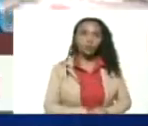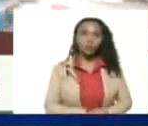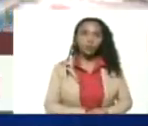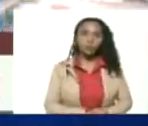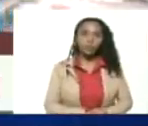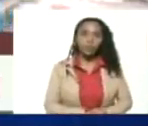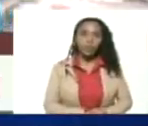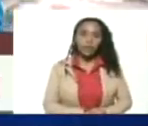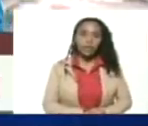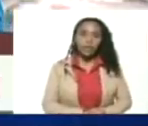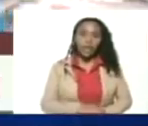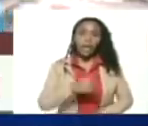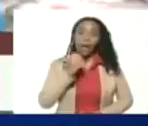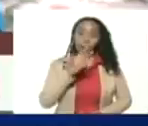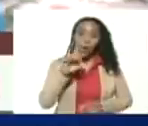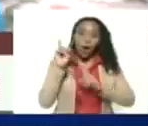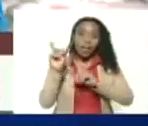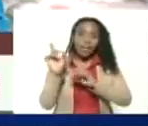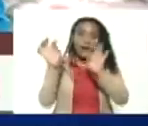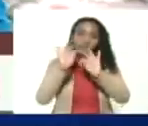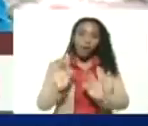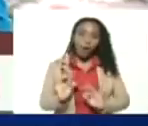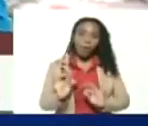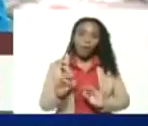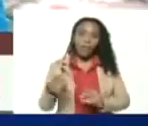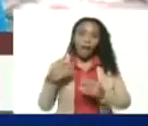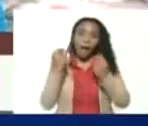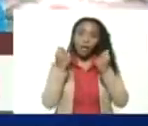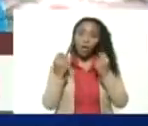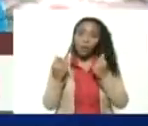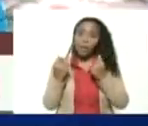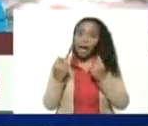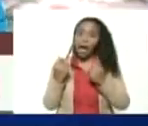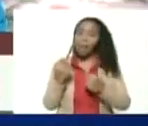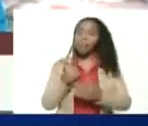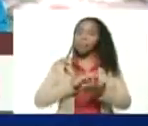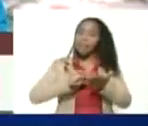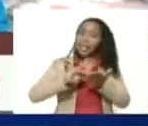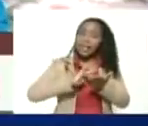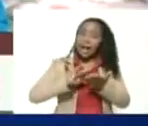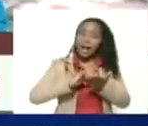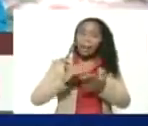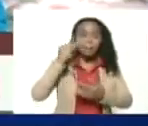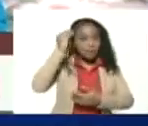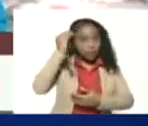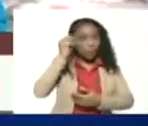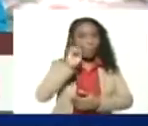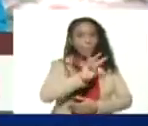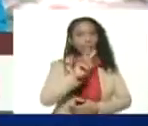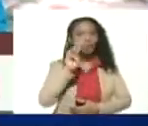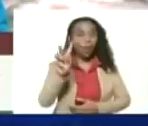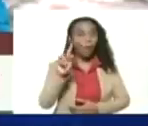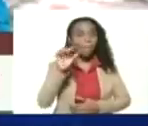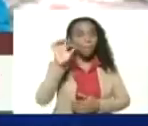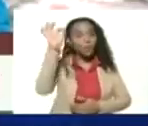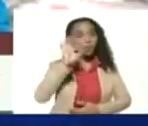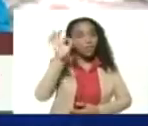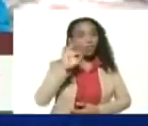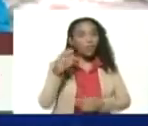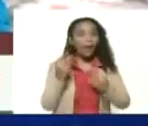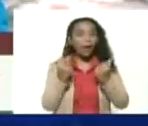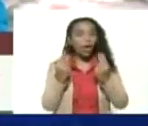2021. Y bueno, en ese sentido de la economía digital, reconociendo que tenemos un 22% de la